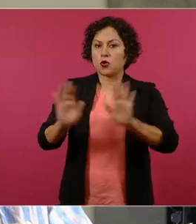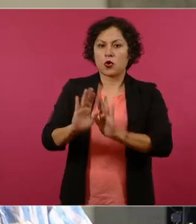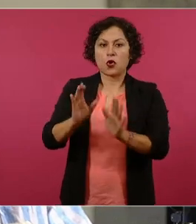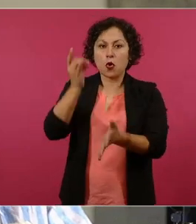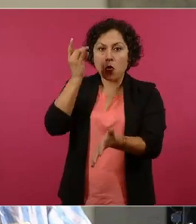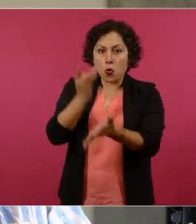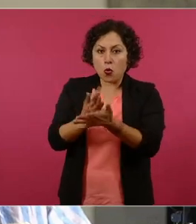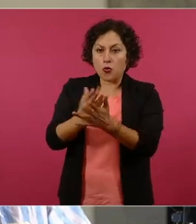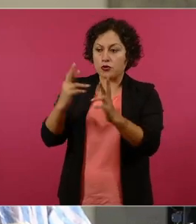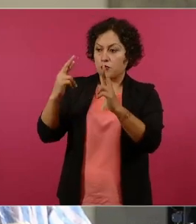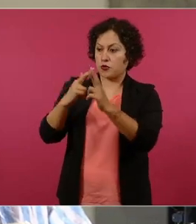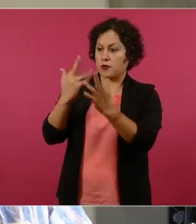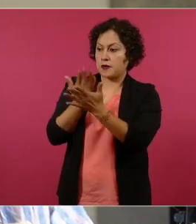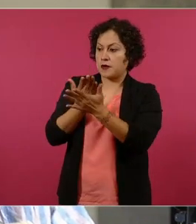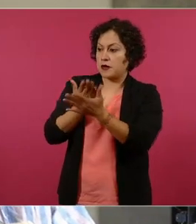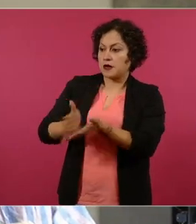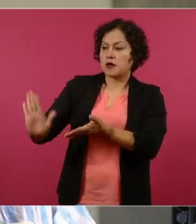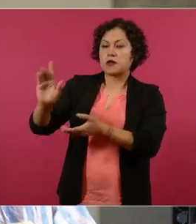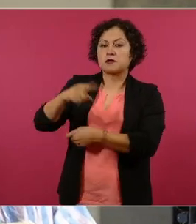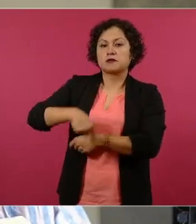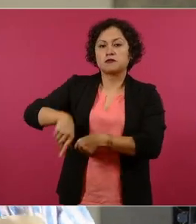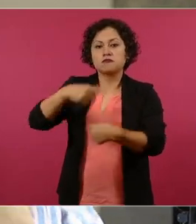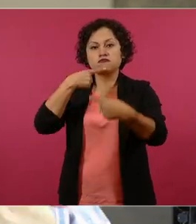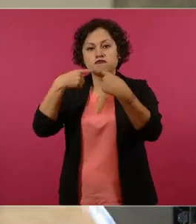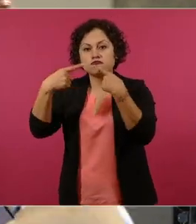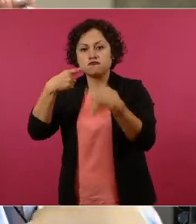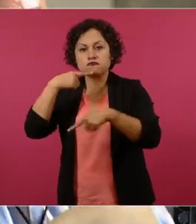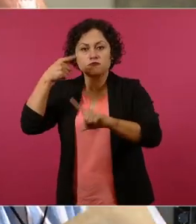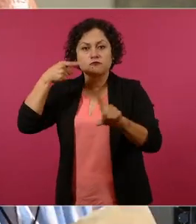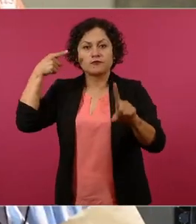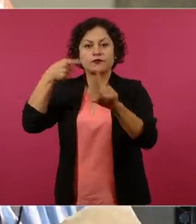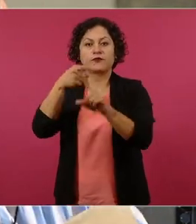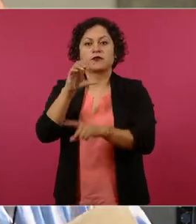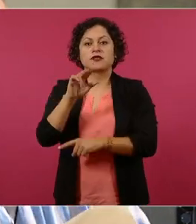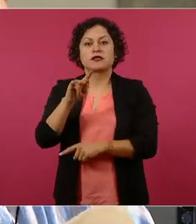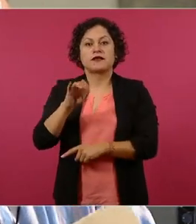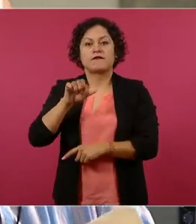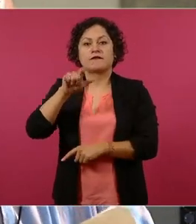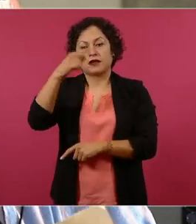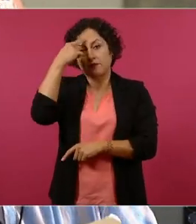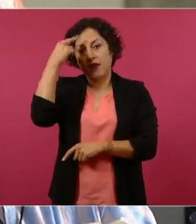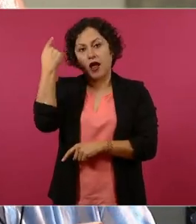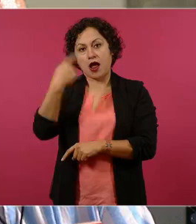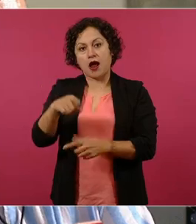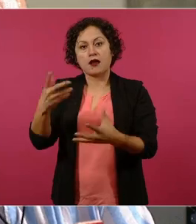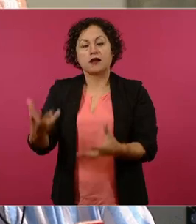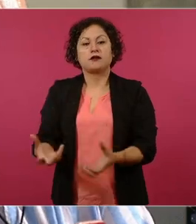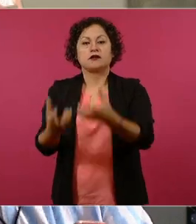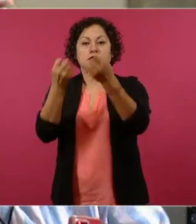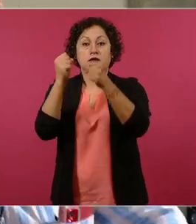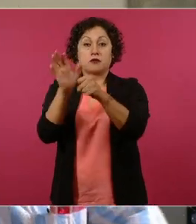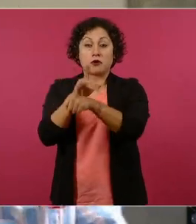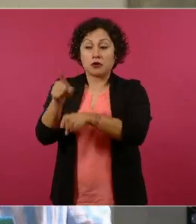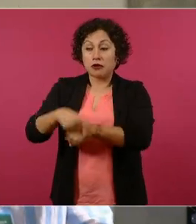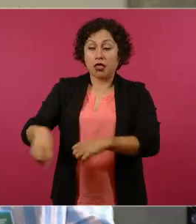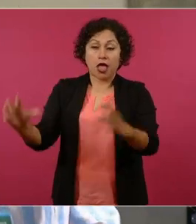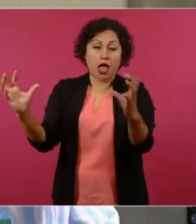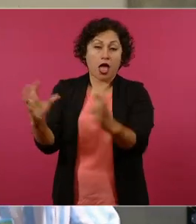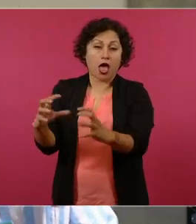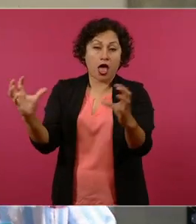puedan tener un diálogo civil y que no hayan eh No se llegue a tragedias porque están subiendo las tensiones son 8